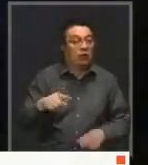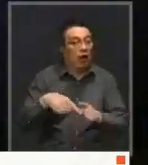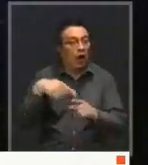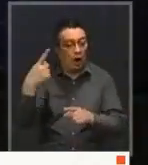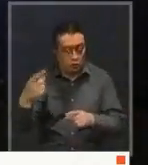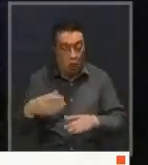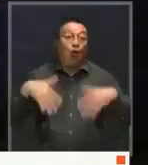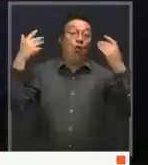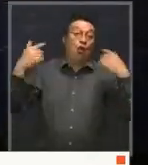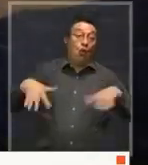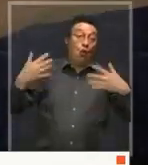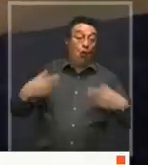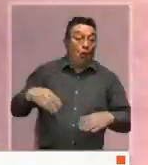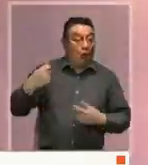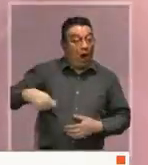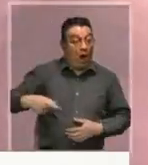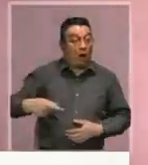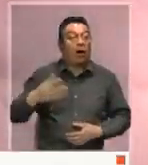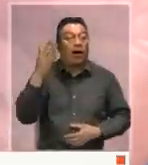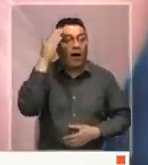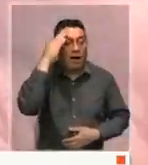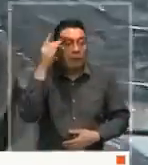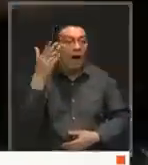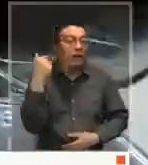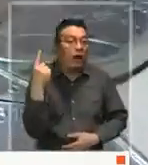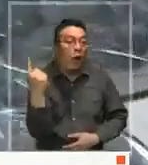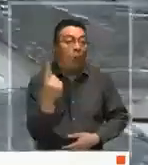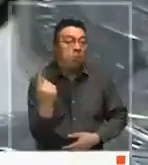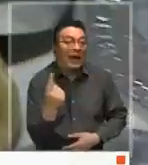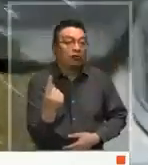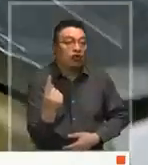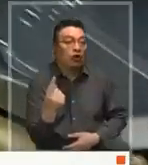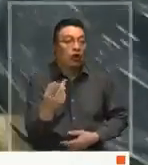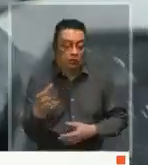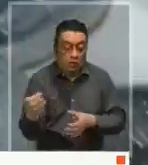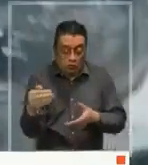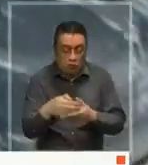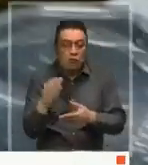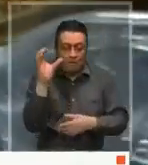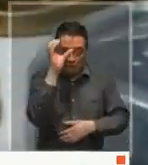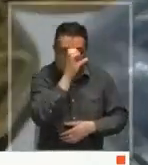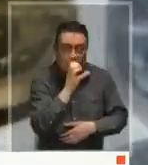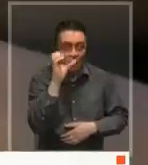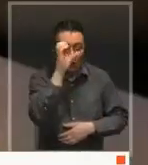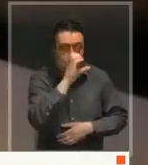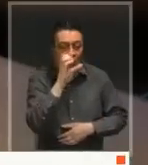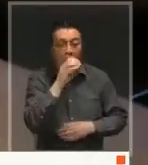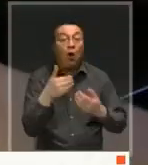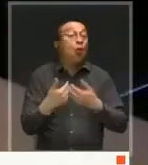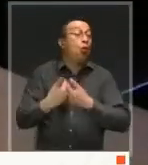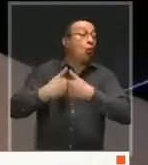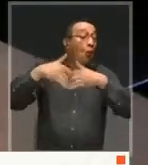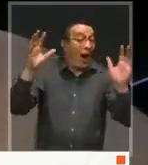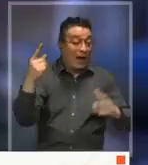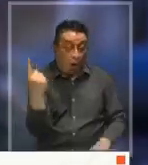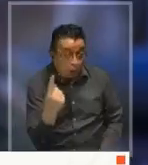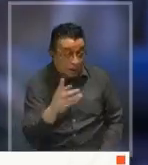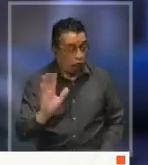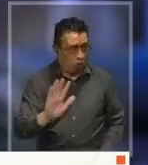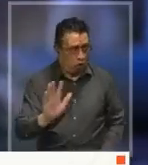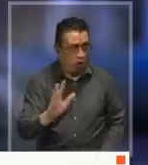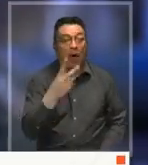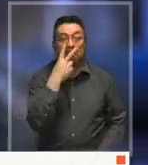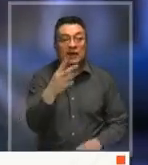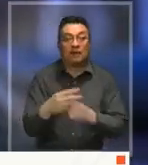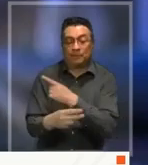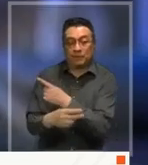son sagradas. ¿Recuerda la moneda de un peso? Los coleccionistas la están buscando. Pero ojo, no es cualquiera. Es esta,